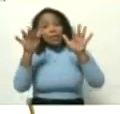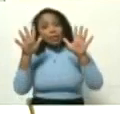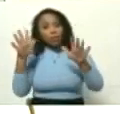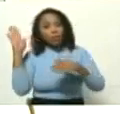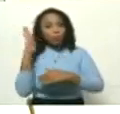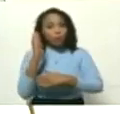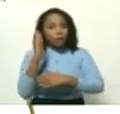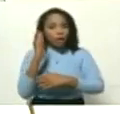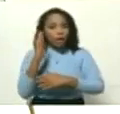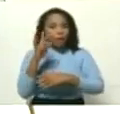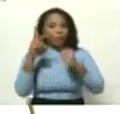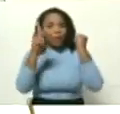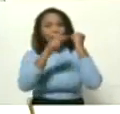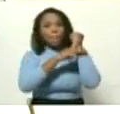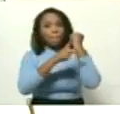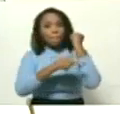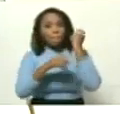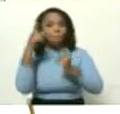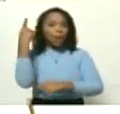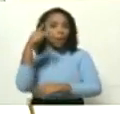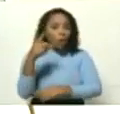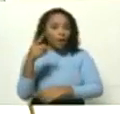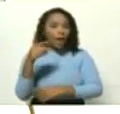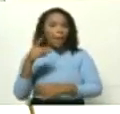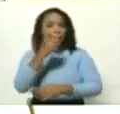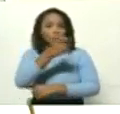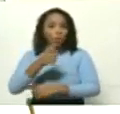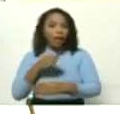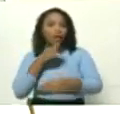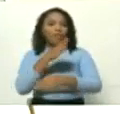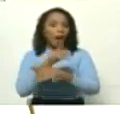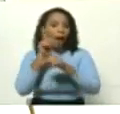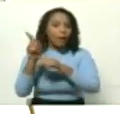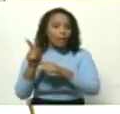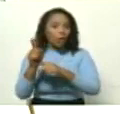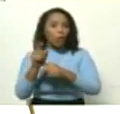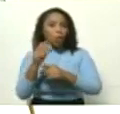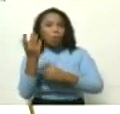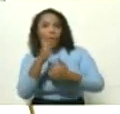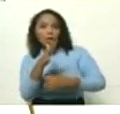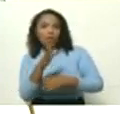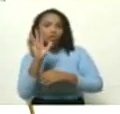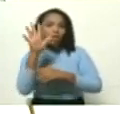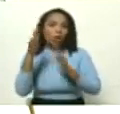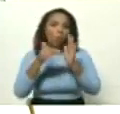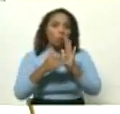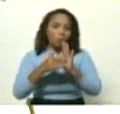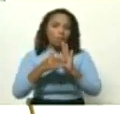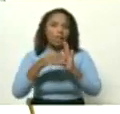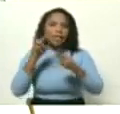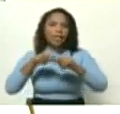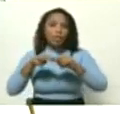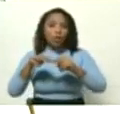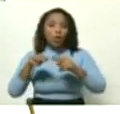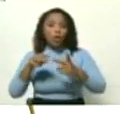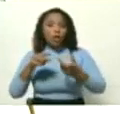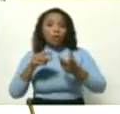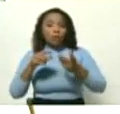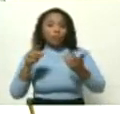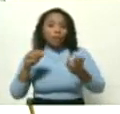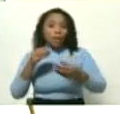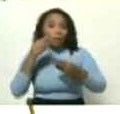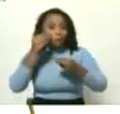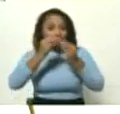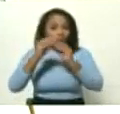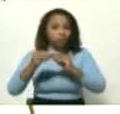hablado entre las parroquias y las personas que van ahí allá, más o menos como unos 5.000 niños que van a estar haciendo papagayo, encontrándose pues con los juegos